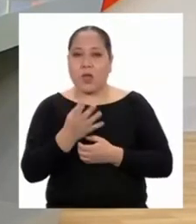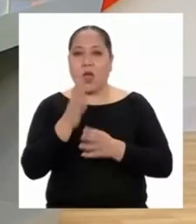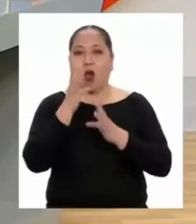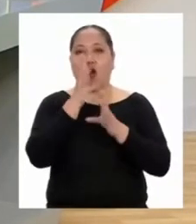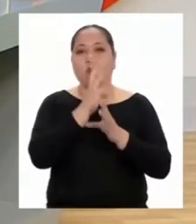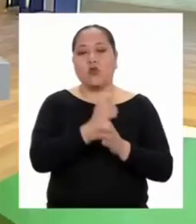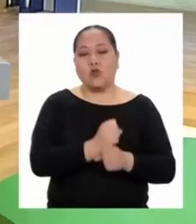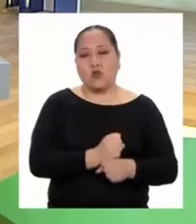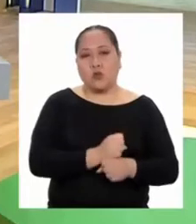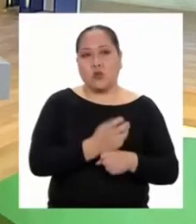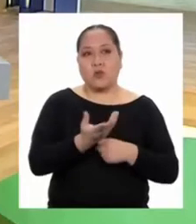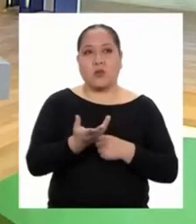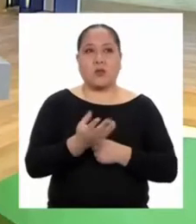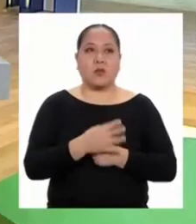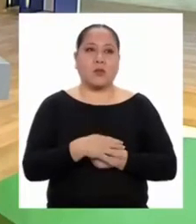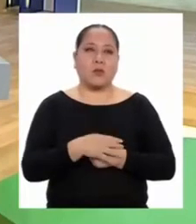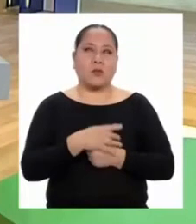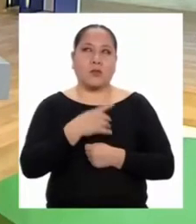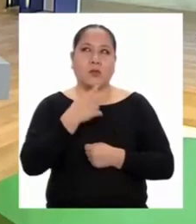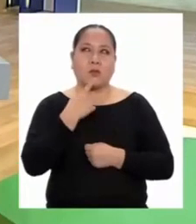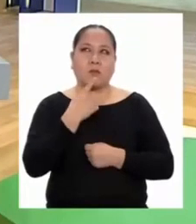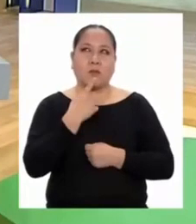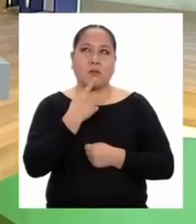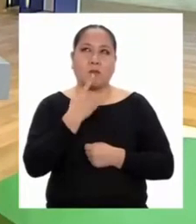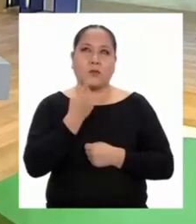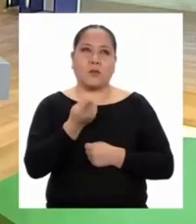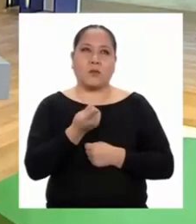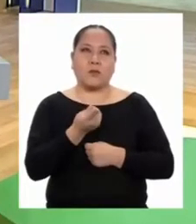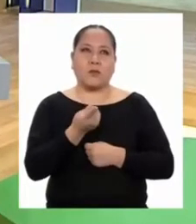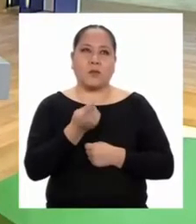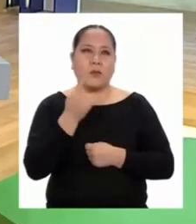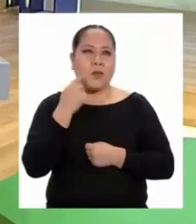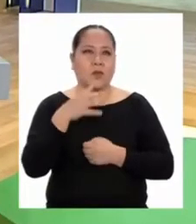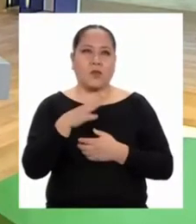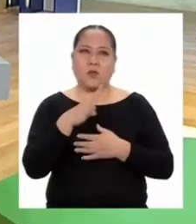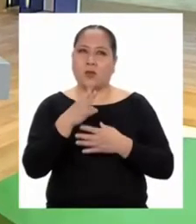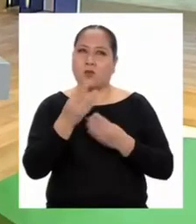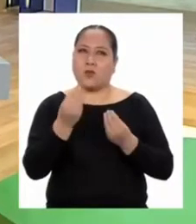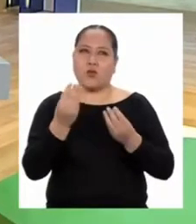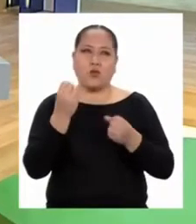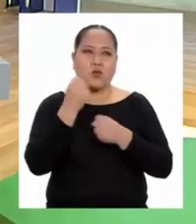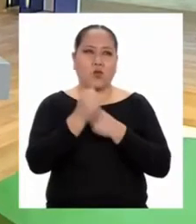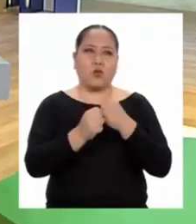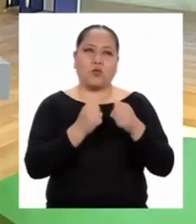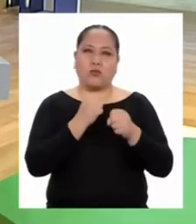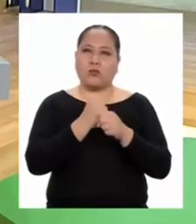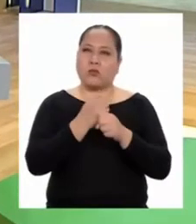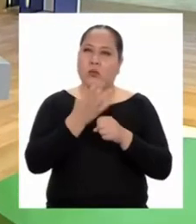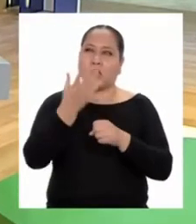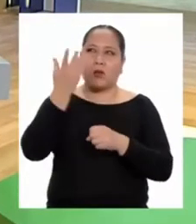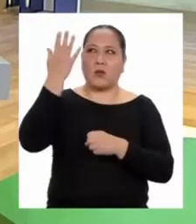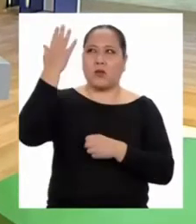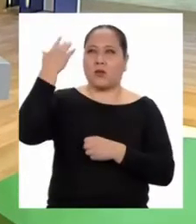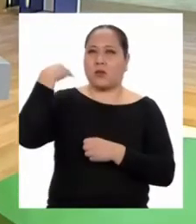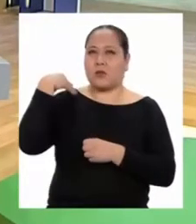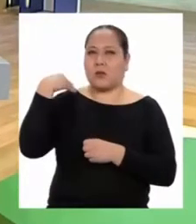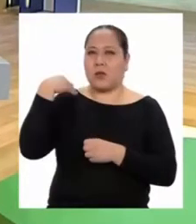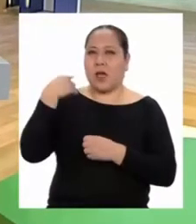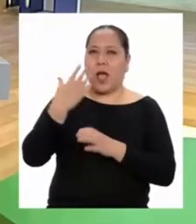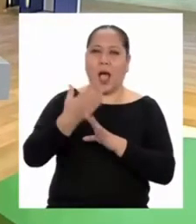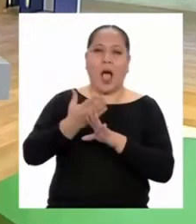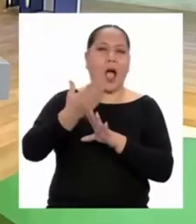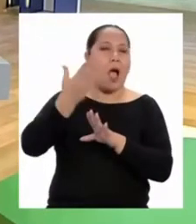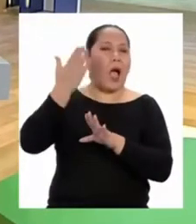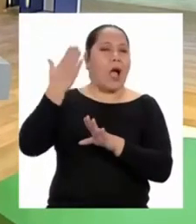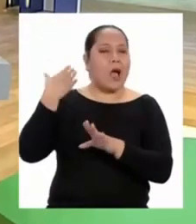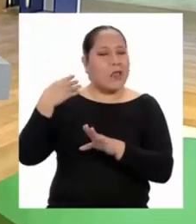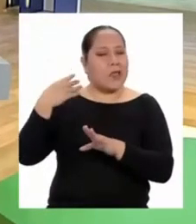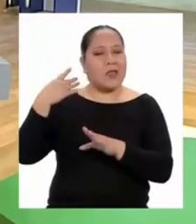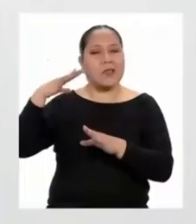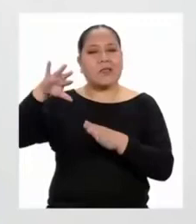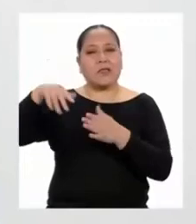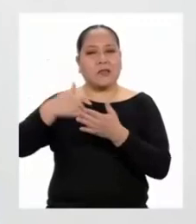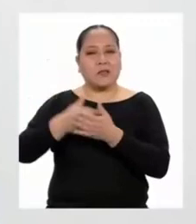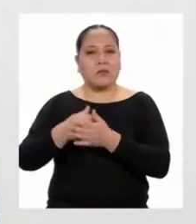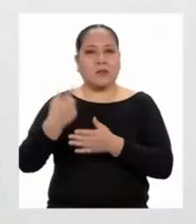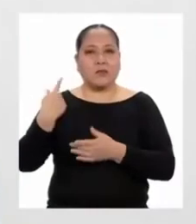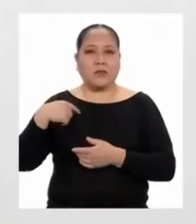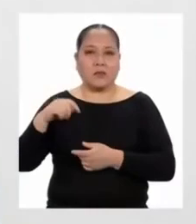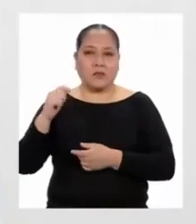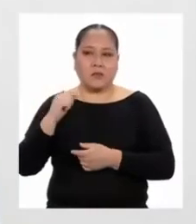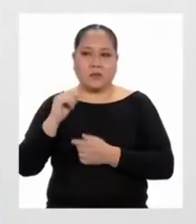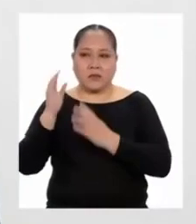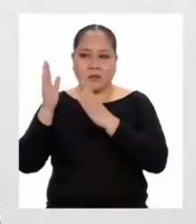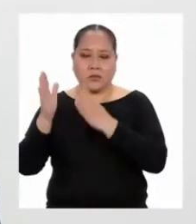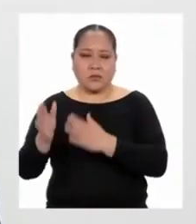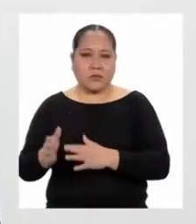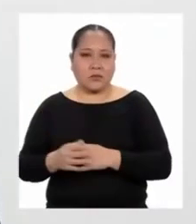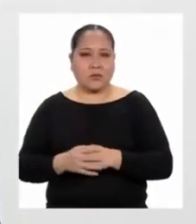costumbres, y eso se ha dado desde hace siglos, incluso desde antes de la llegada de los españoles. Me